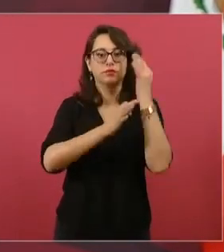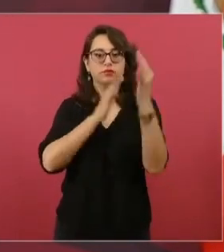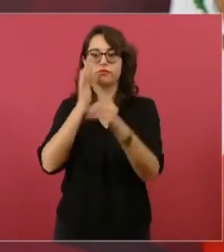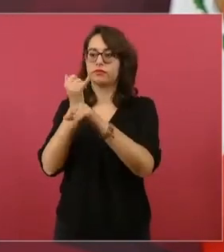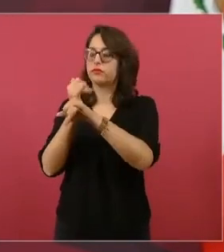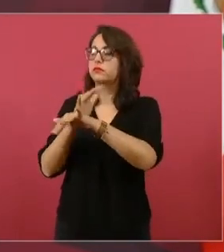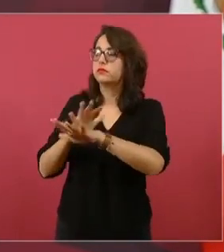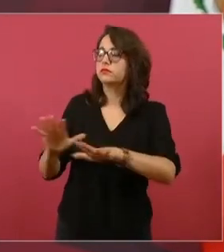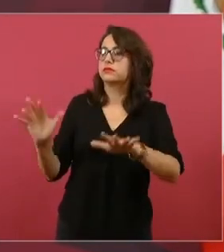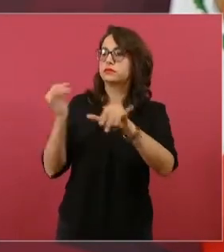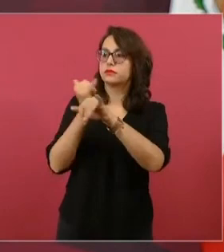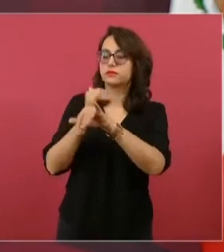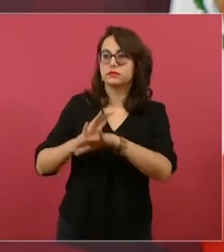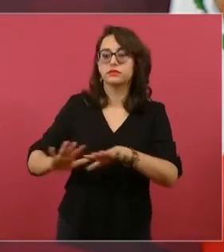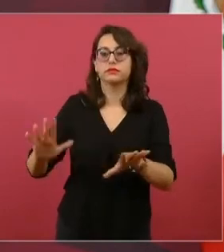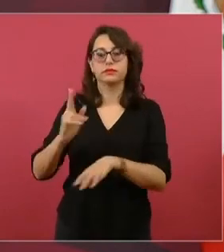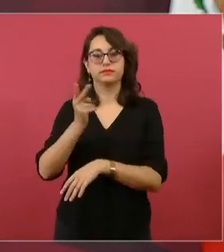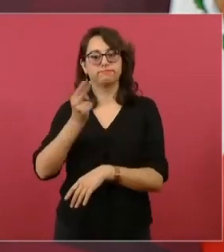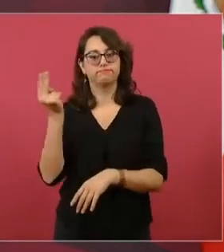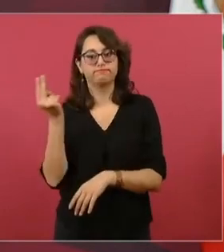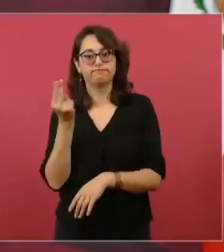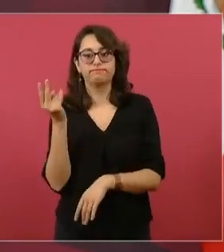También hay algo que es fundamental: